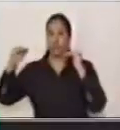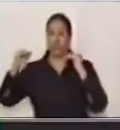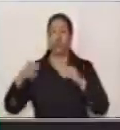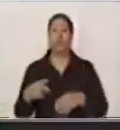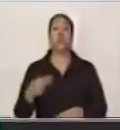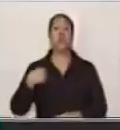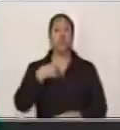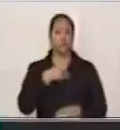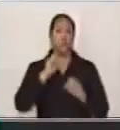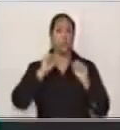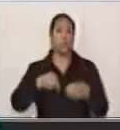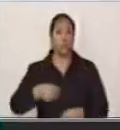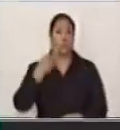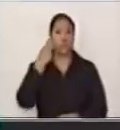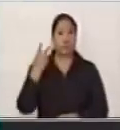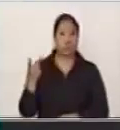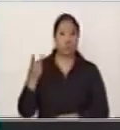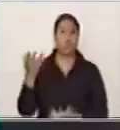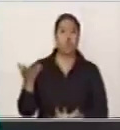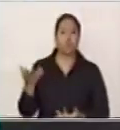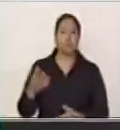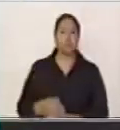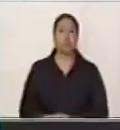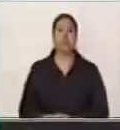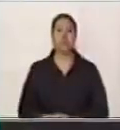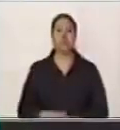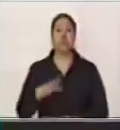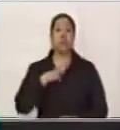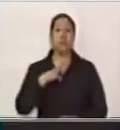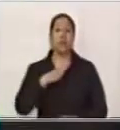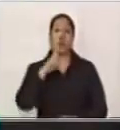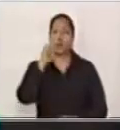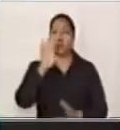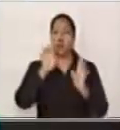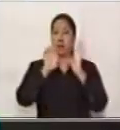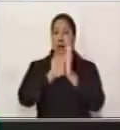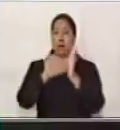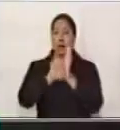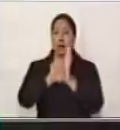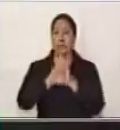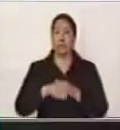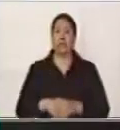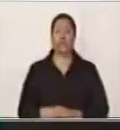podemos verificar aquí que tenemos en nuestro ejemplo